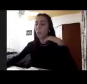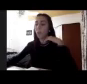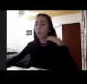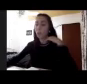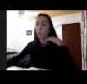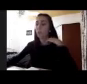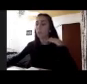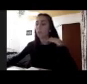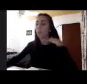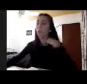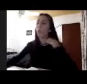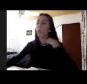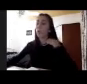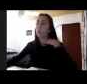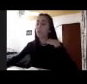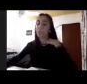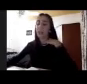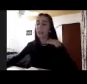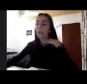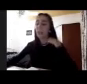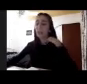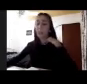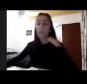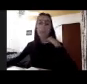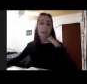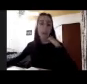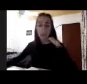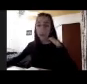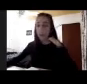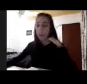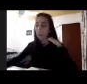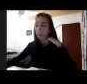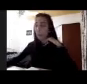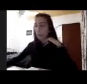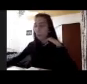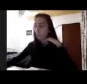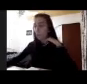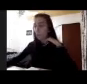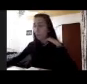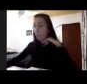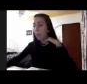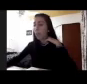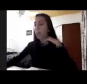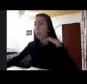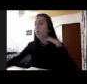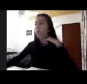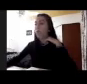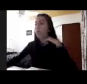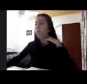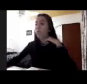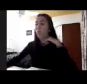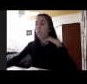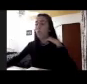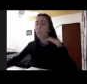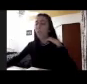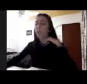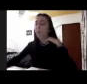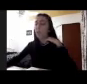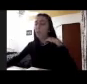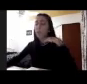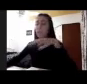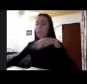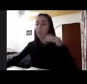genera cuando me encuentro con una fachada vertical verde, y cómo son, digamos, estos